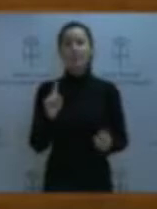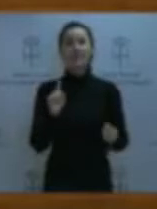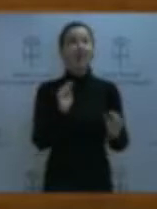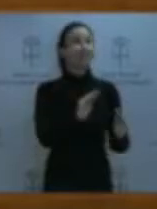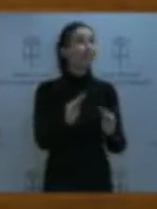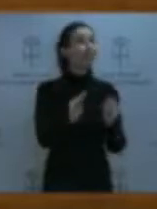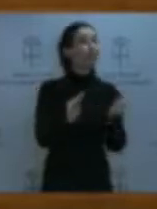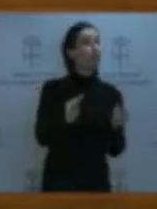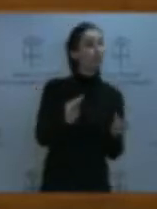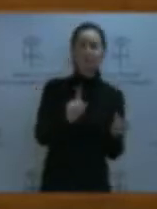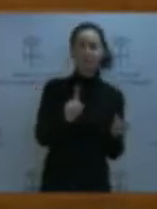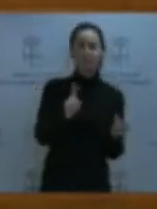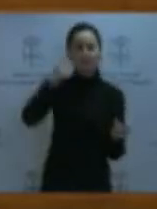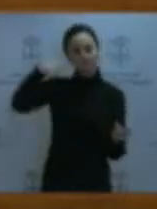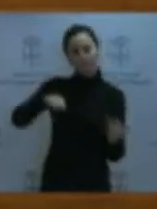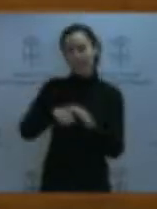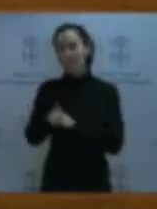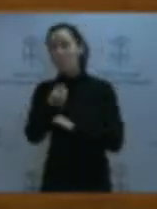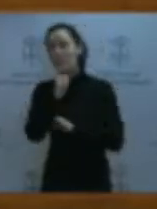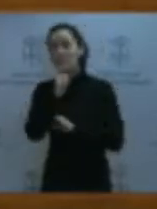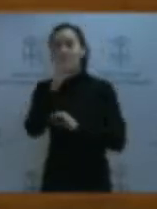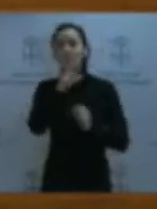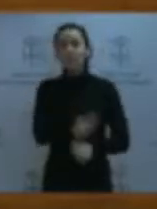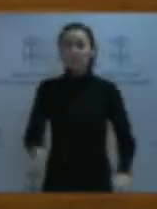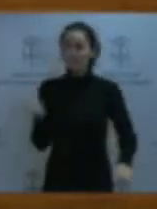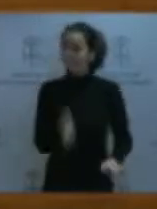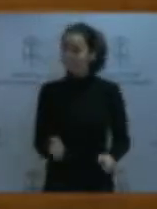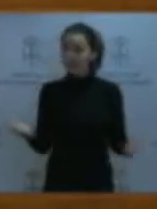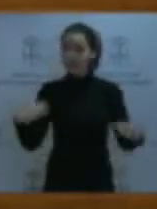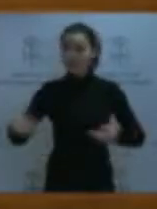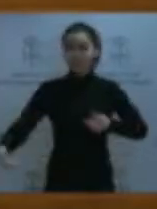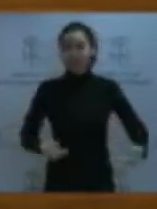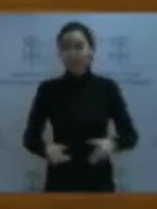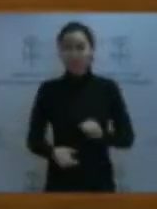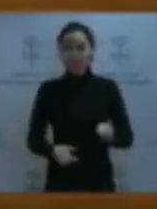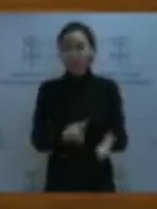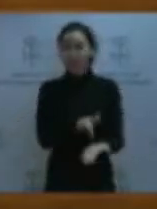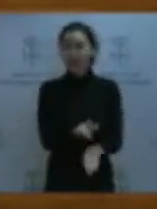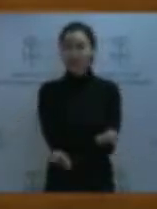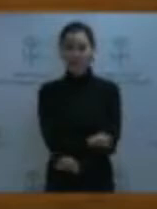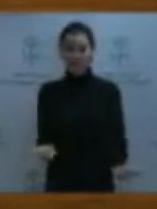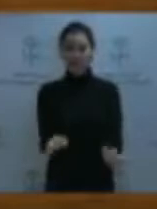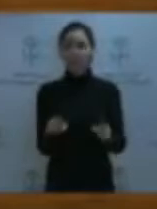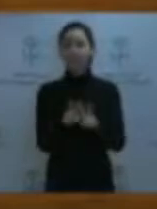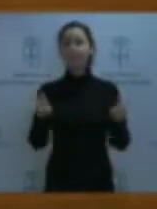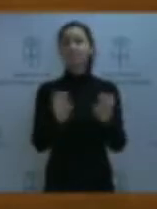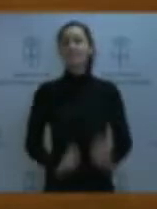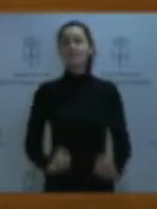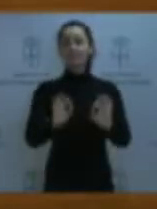cuánto, sino al cómo. Sin personal para tramitar esas demandas no hay nada que hacer. En el asunto concreto de la